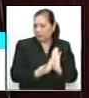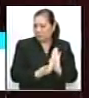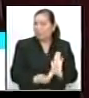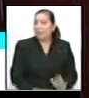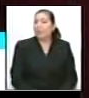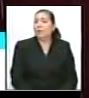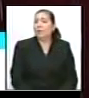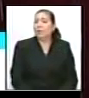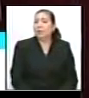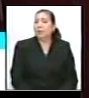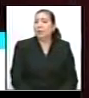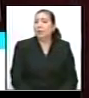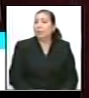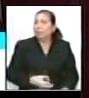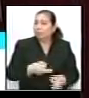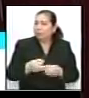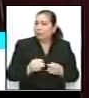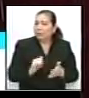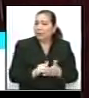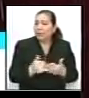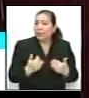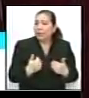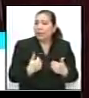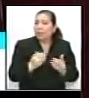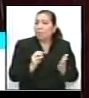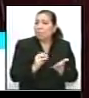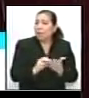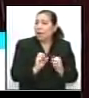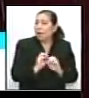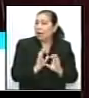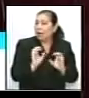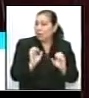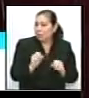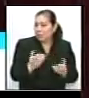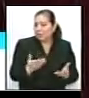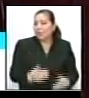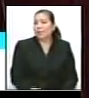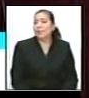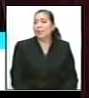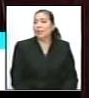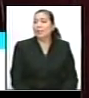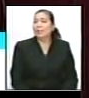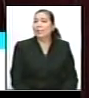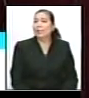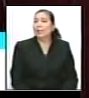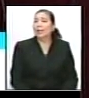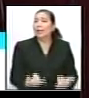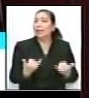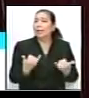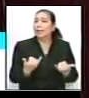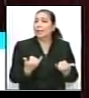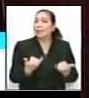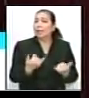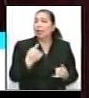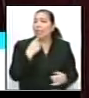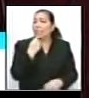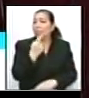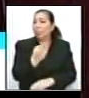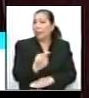y hacer todos los descargos correspondientes y aclarar si como consecuencia de esta